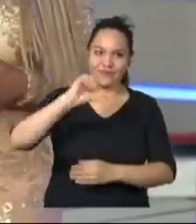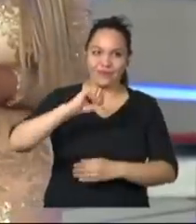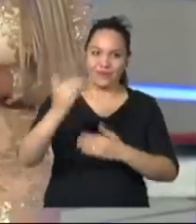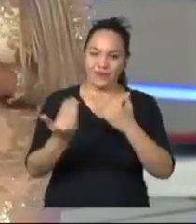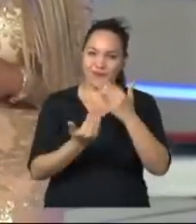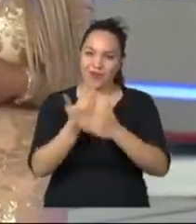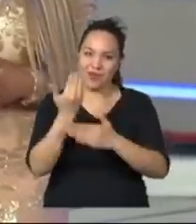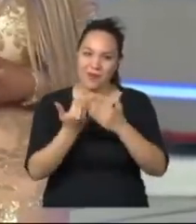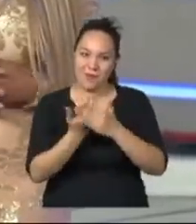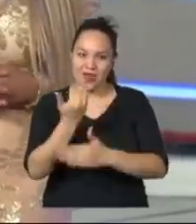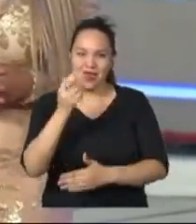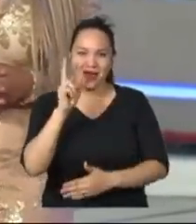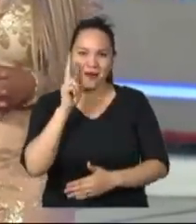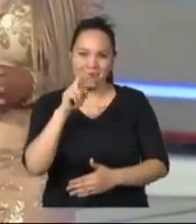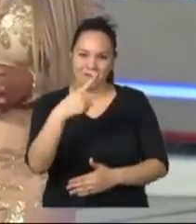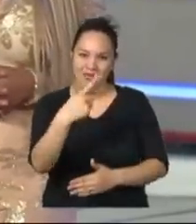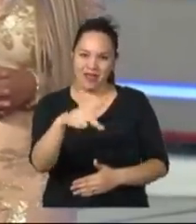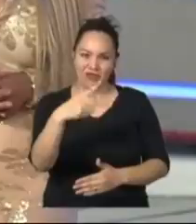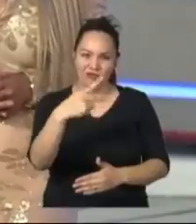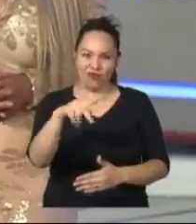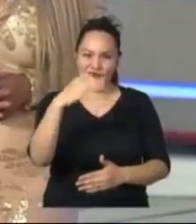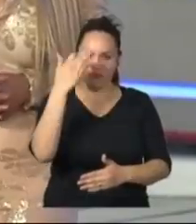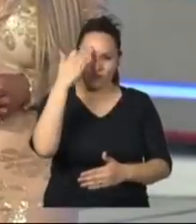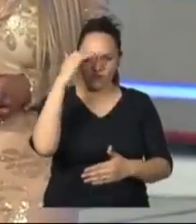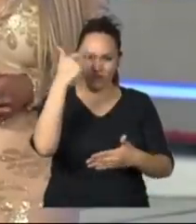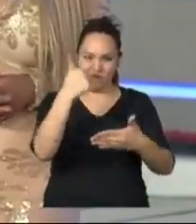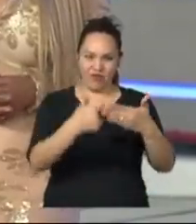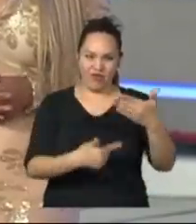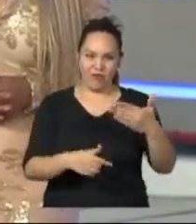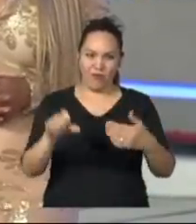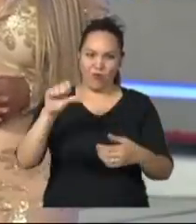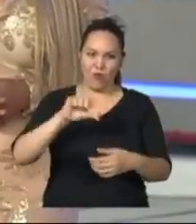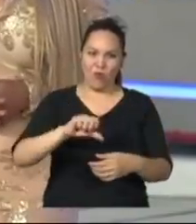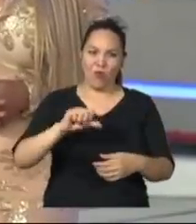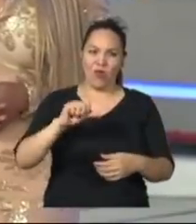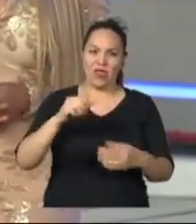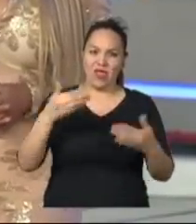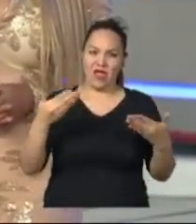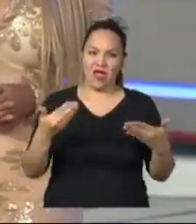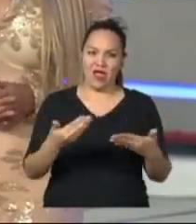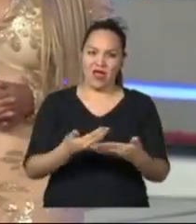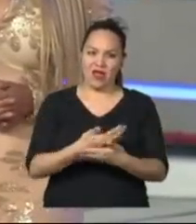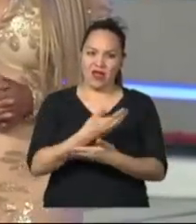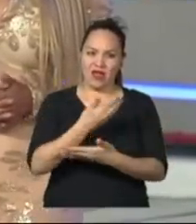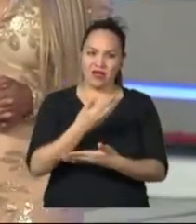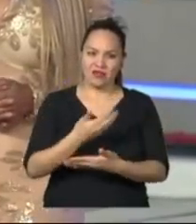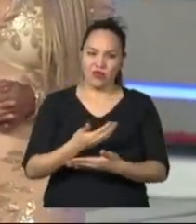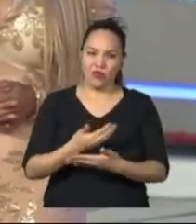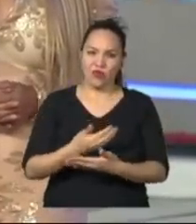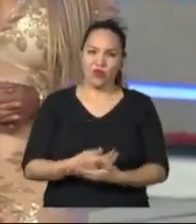revisaba su red social, el día 2 de junio, ella lanzó su último mensaje,